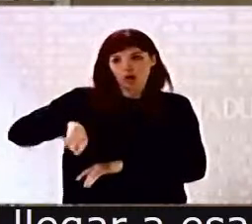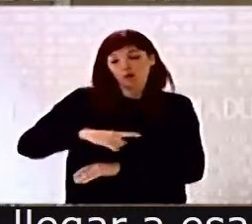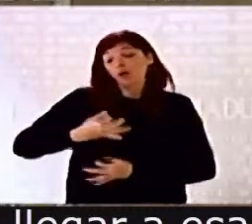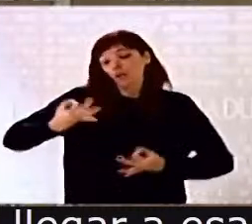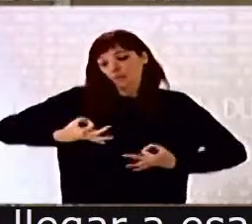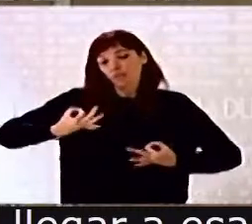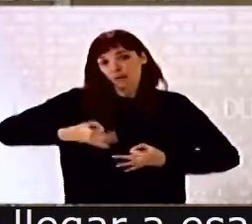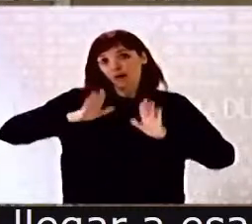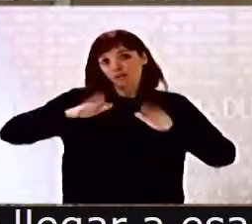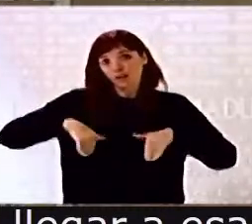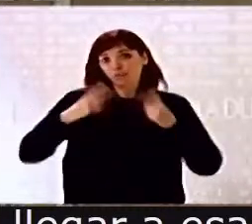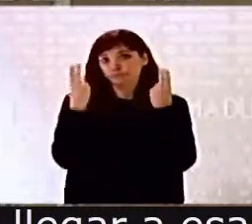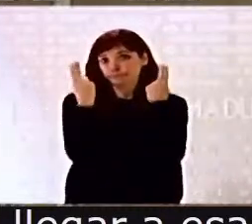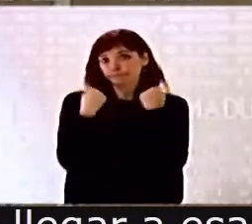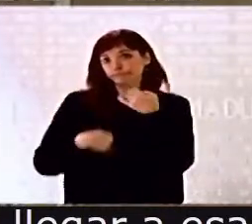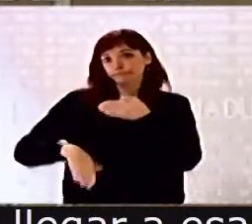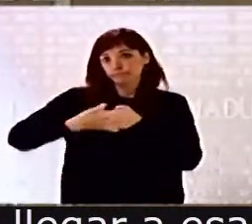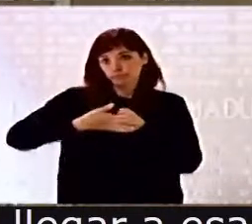tomar esa medida, lógicamente.